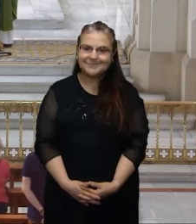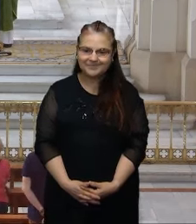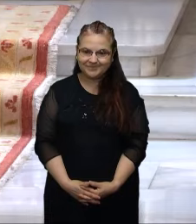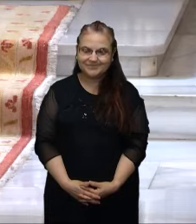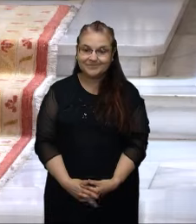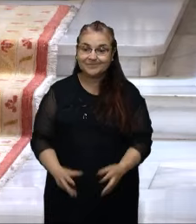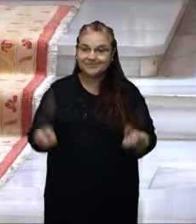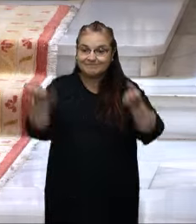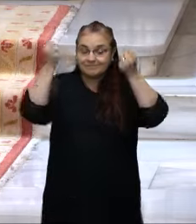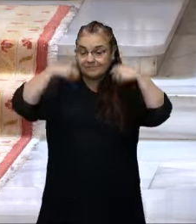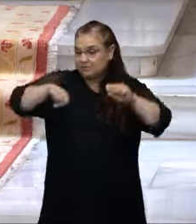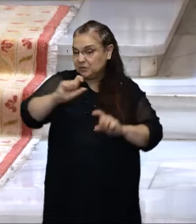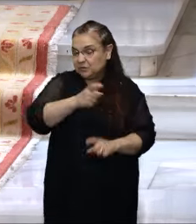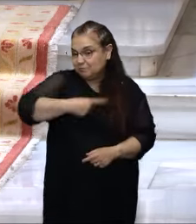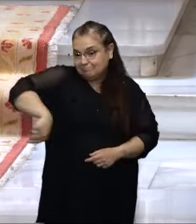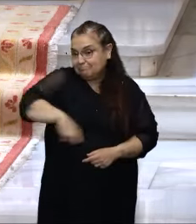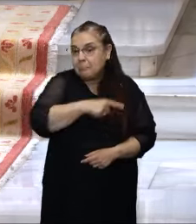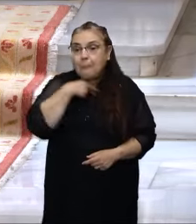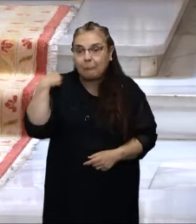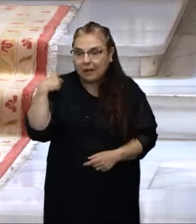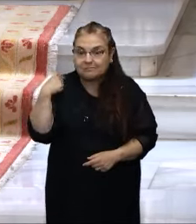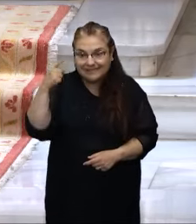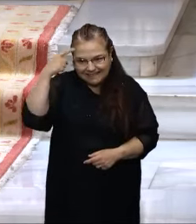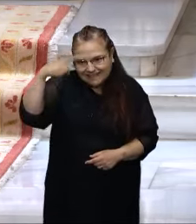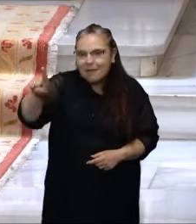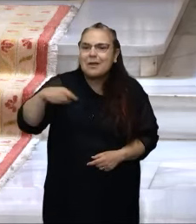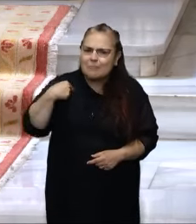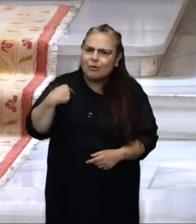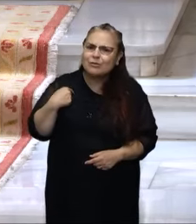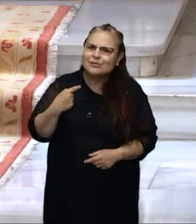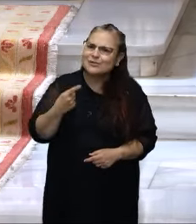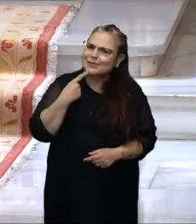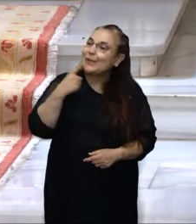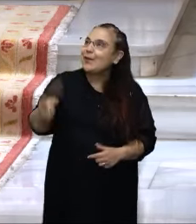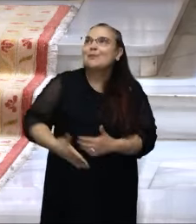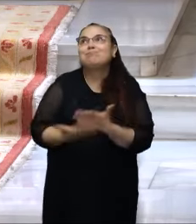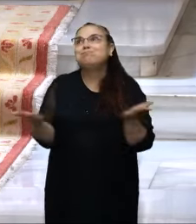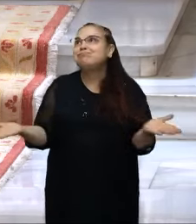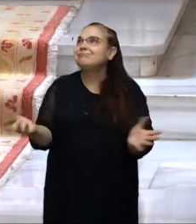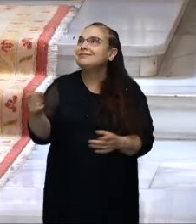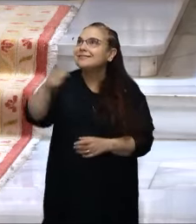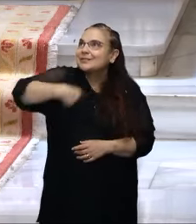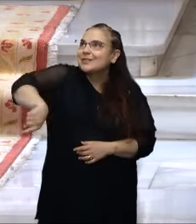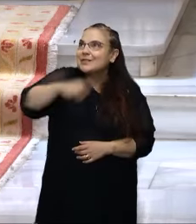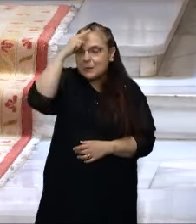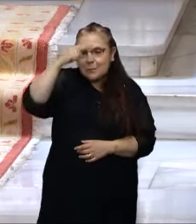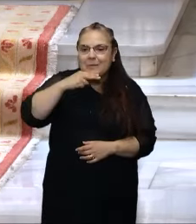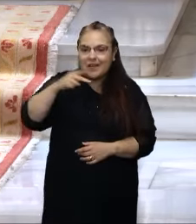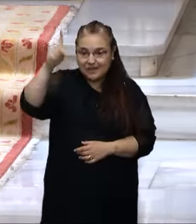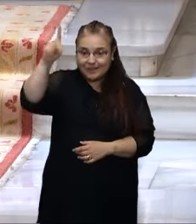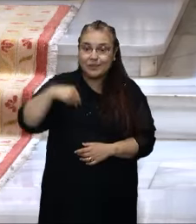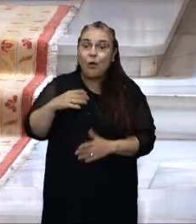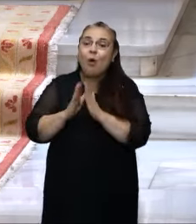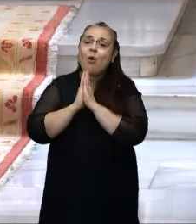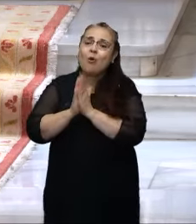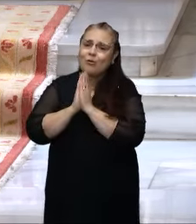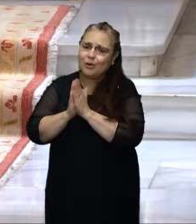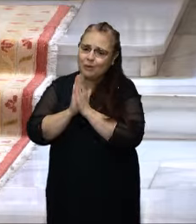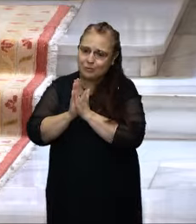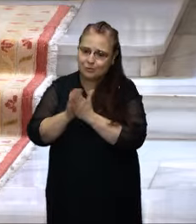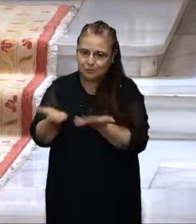Aunque somos pecadores, sabemos que podemos dirigirnos confiadamente a nuestro Padre Dios. Oremos,